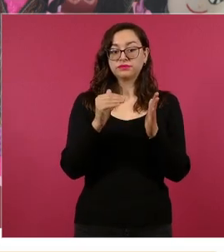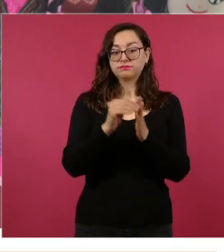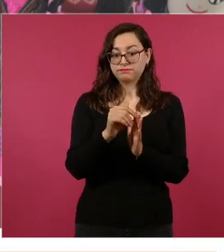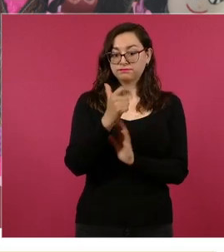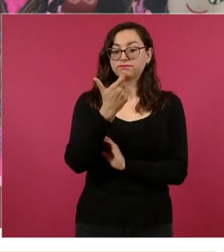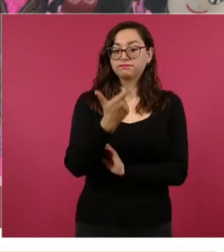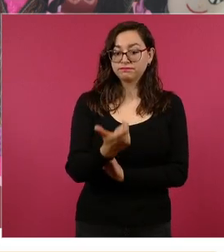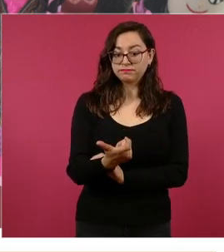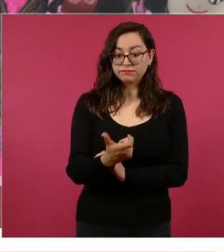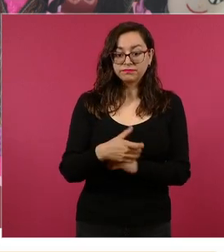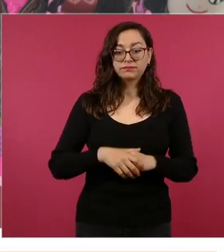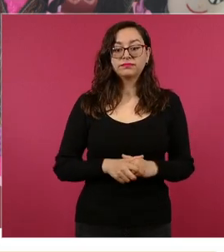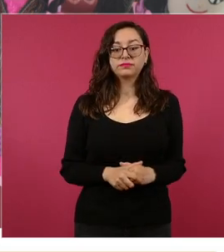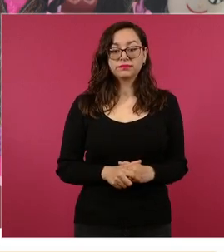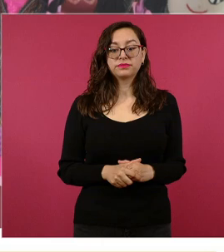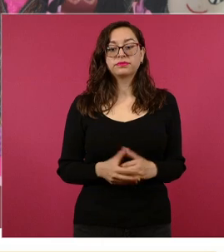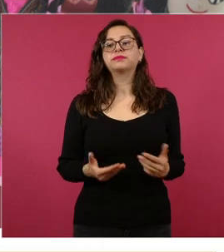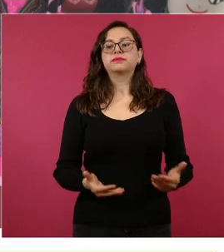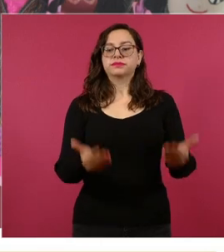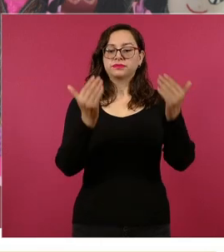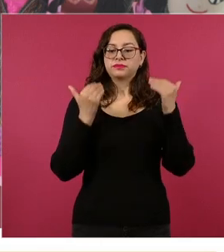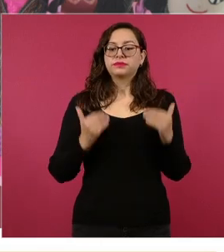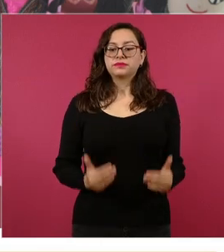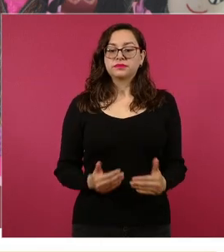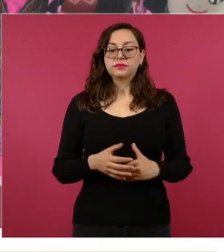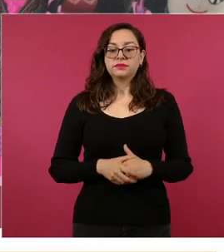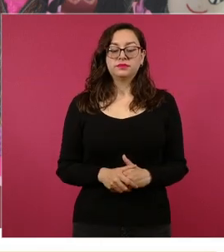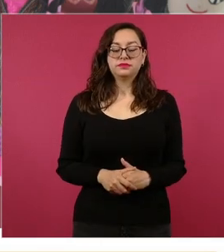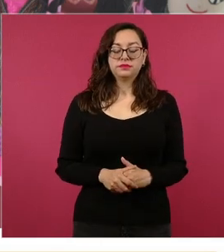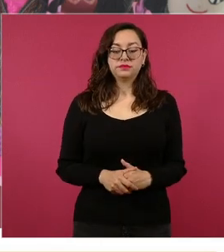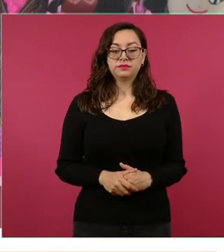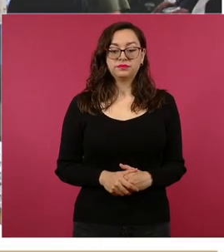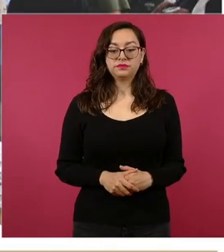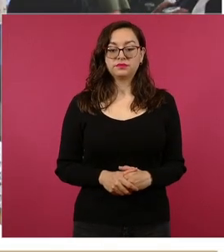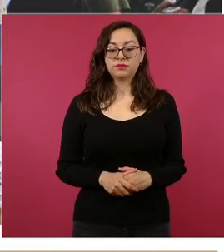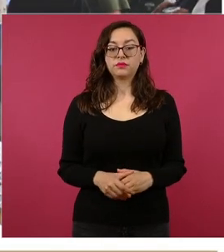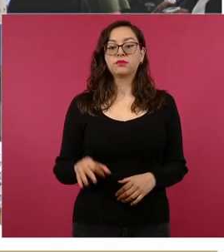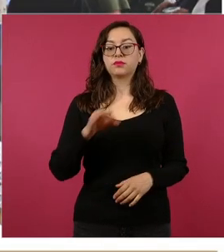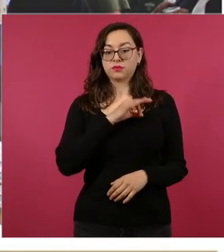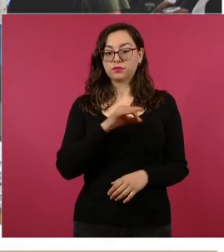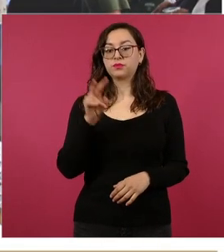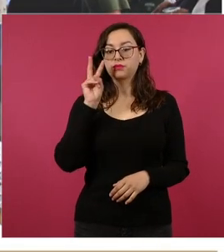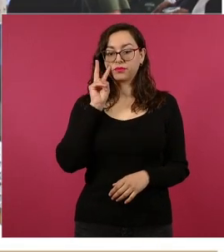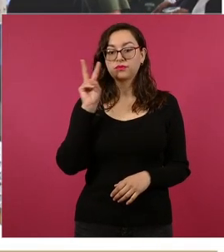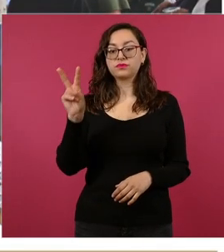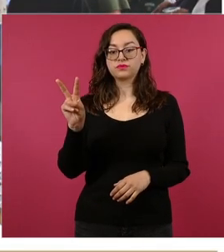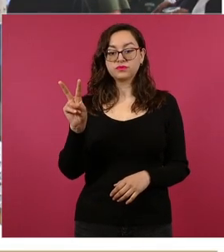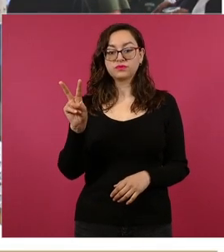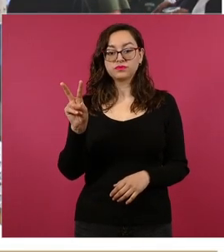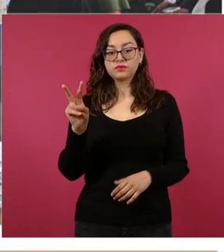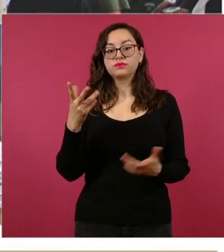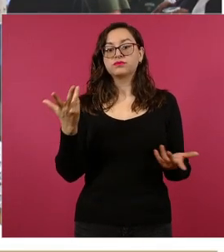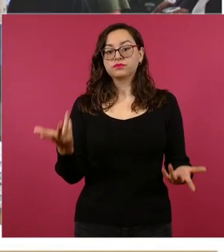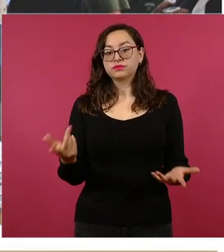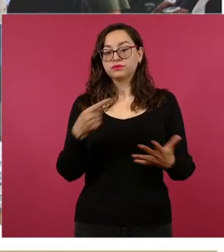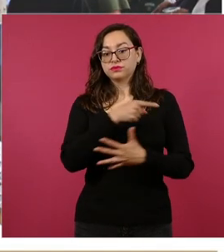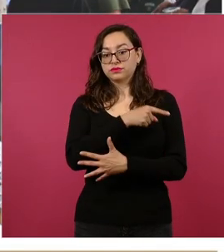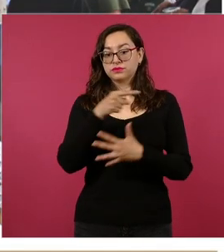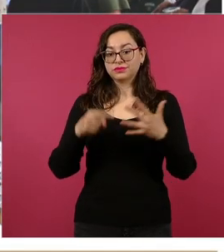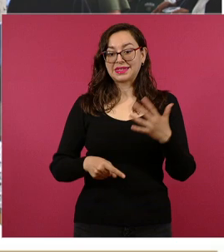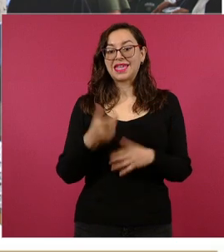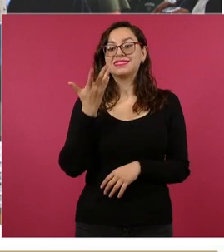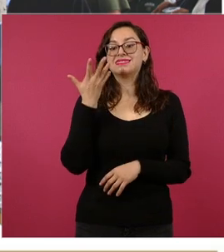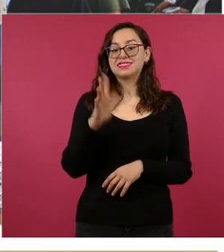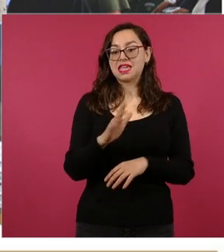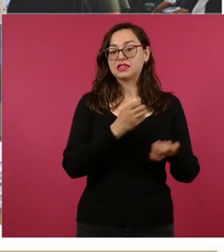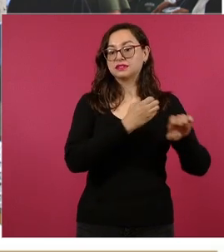pesos. Y en la que sigue, por favor, vamos a ver que son principalmente 10